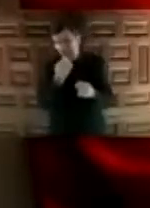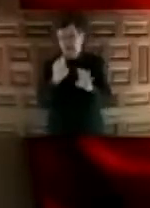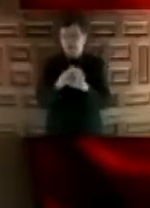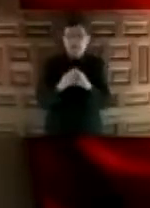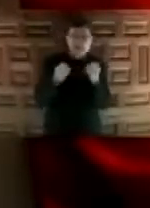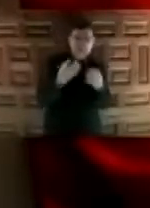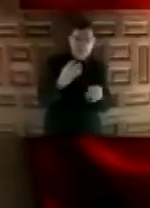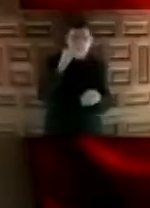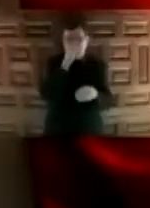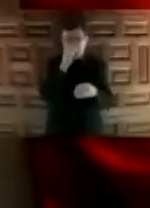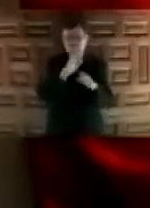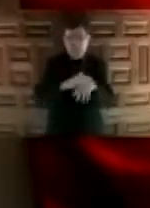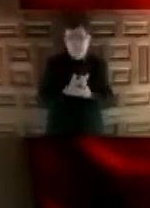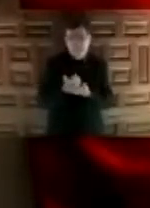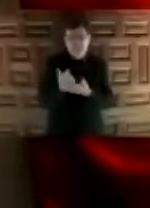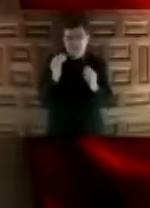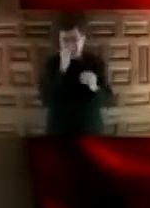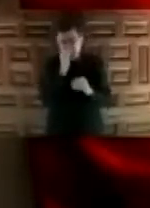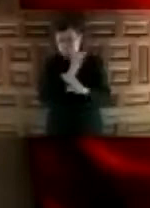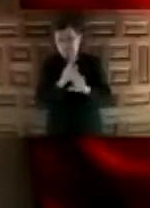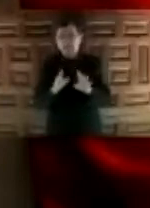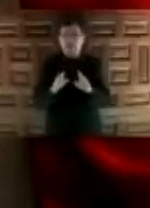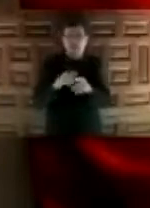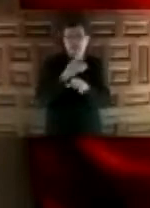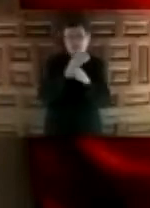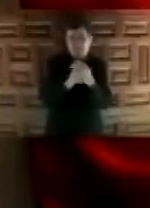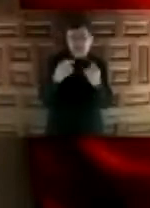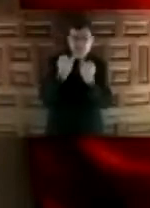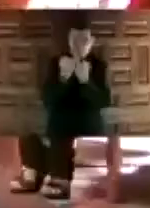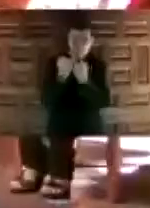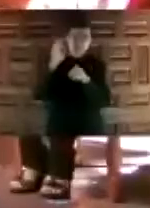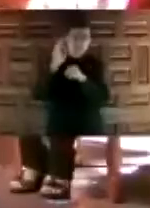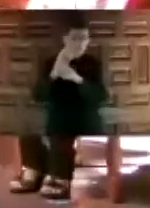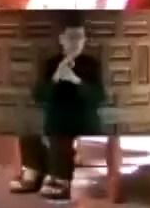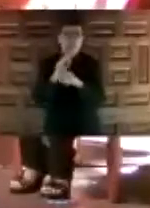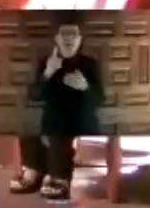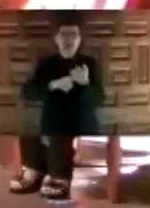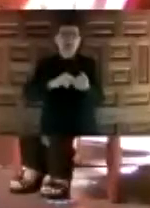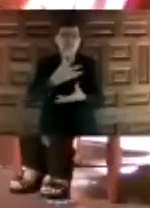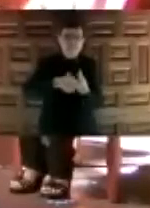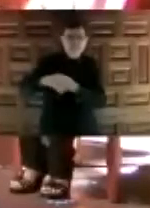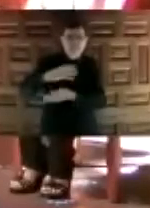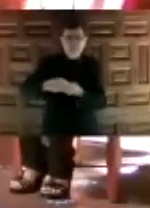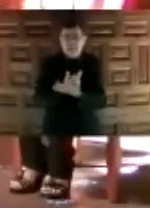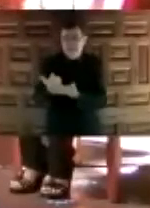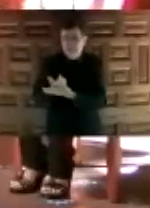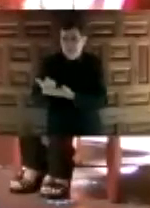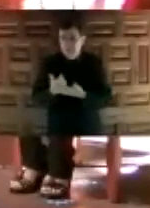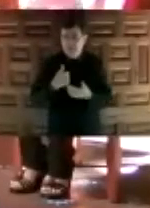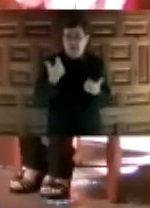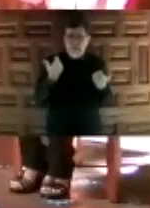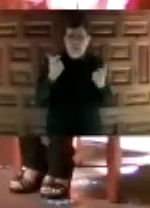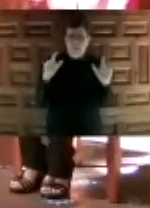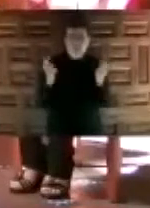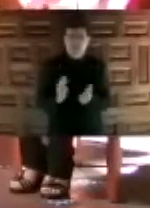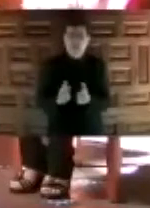de la eliminación progresiva de cuotas, acompañado de estrategias de fortalecimiento financiero ante la disminución de